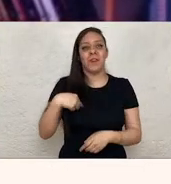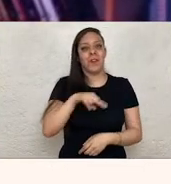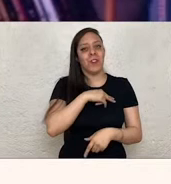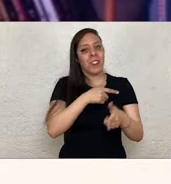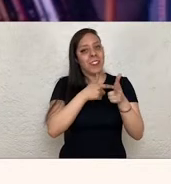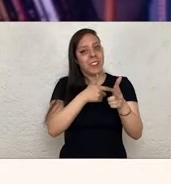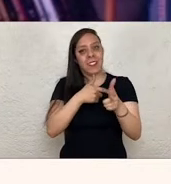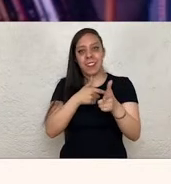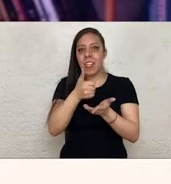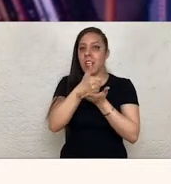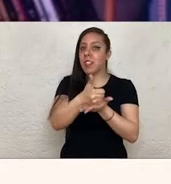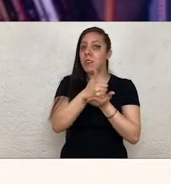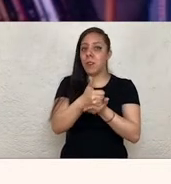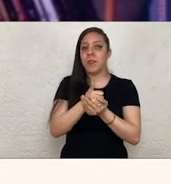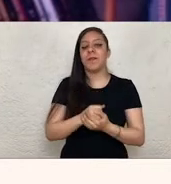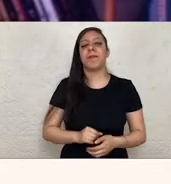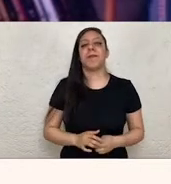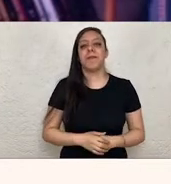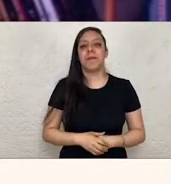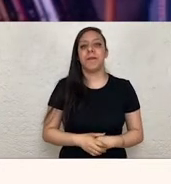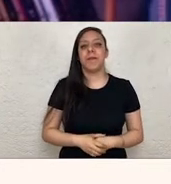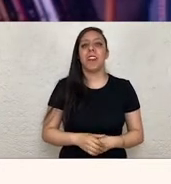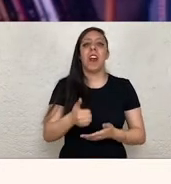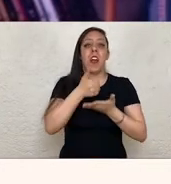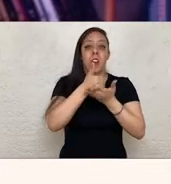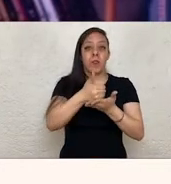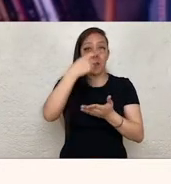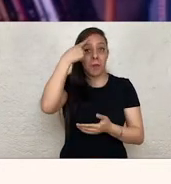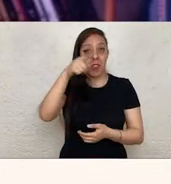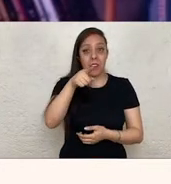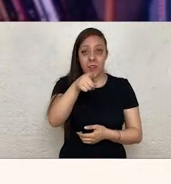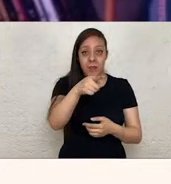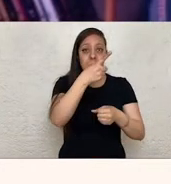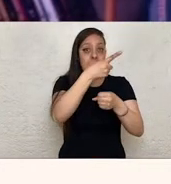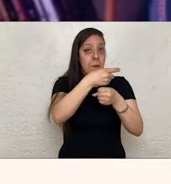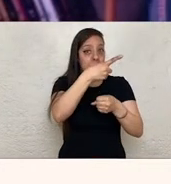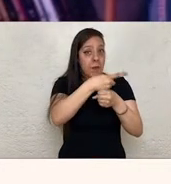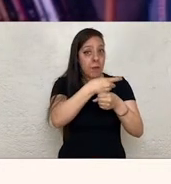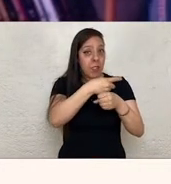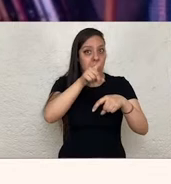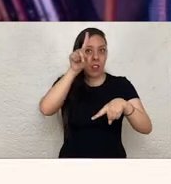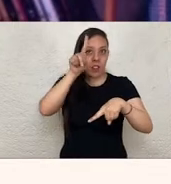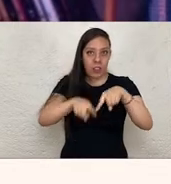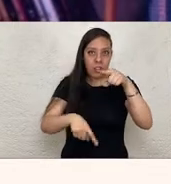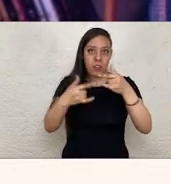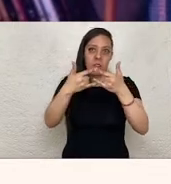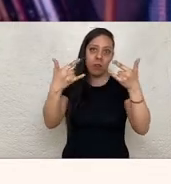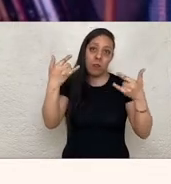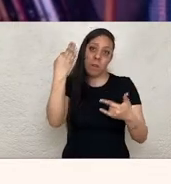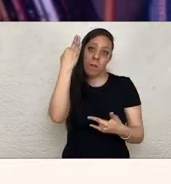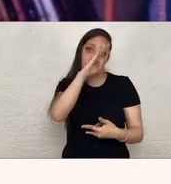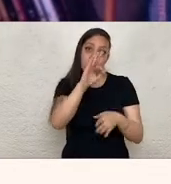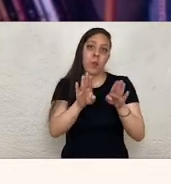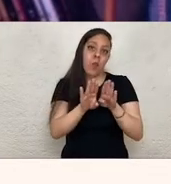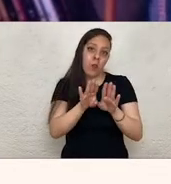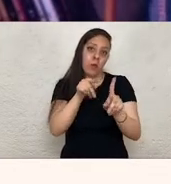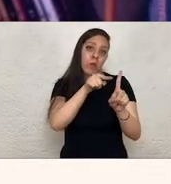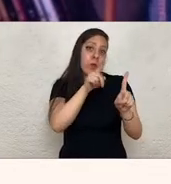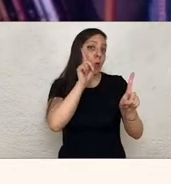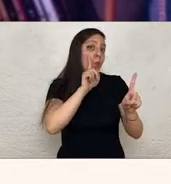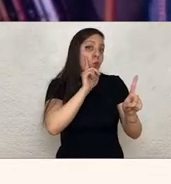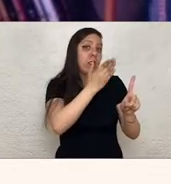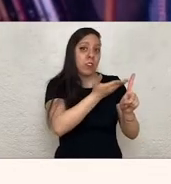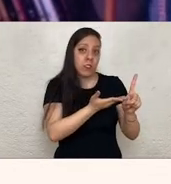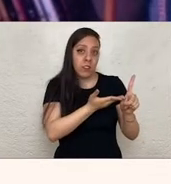charla que hemos mantenido, que nos ayuda a plantear primero esta desmitificación